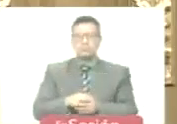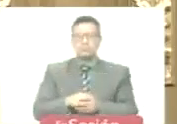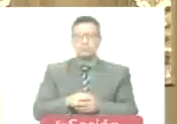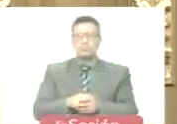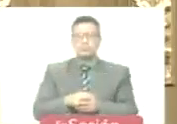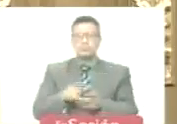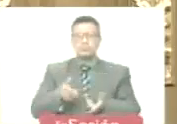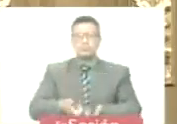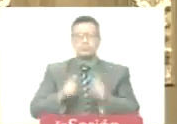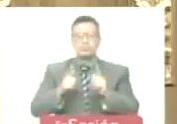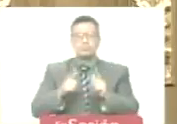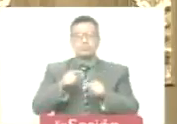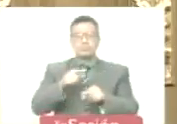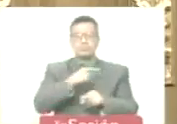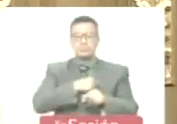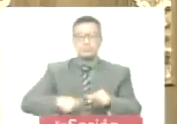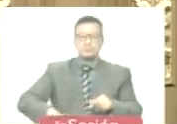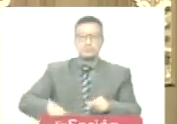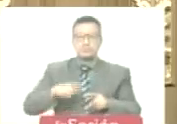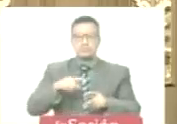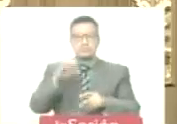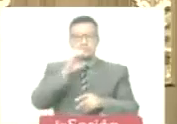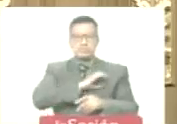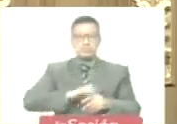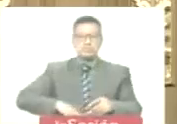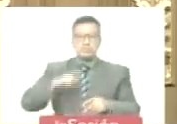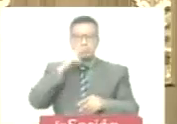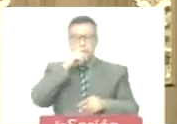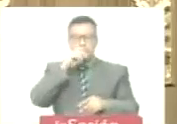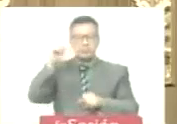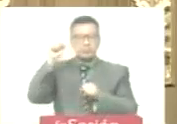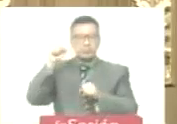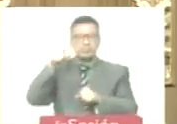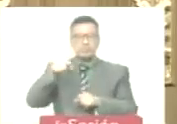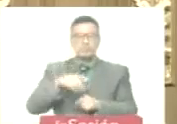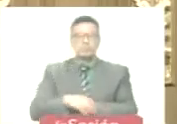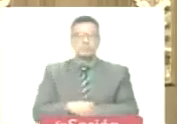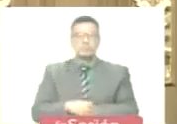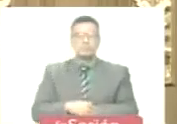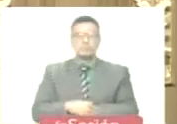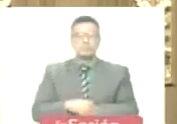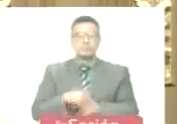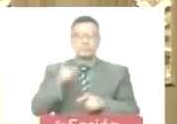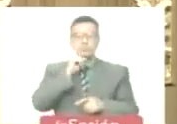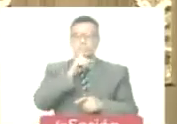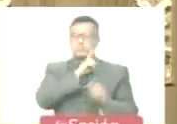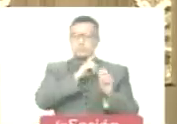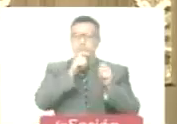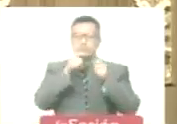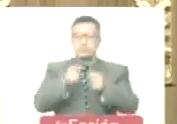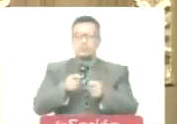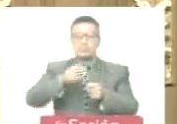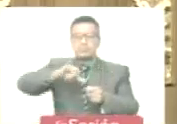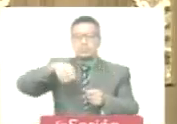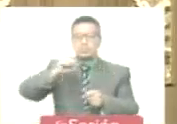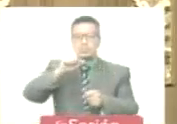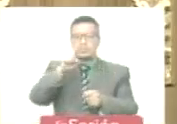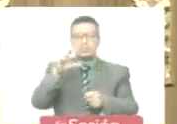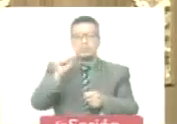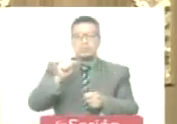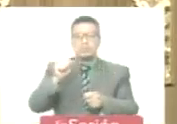sea autorizado al presidente constitucional de la República Bolivariana de Venezuela para nombrar a Jesús Rafael